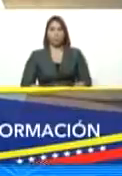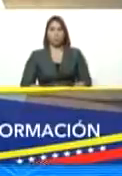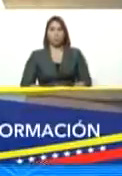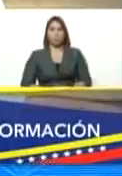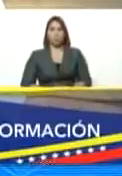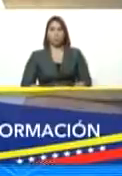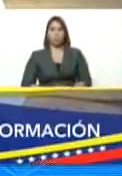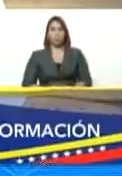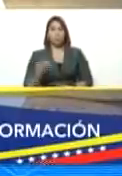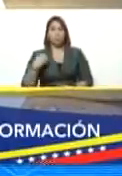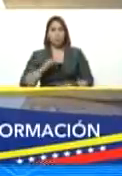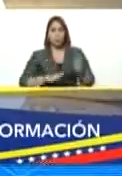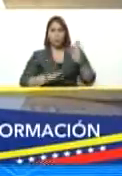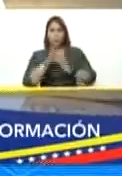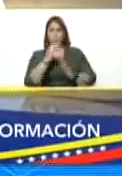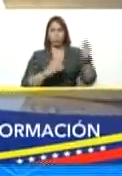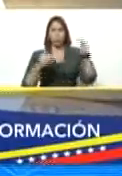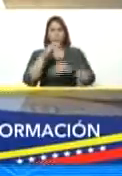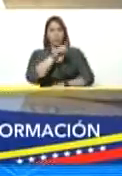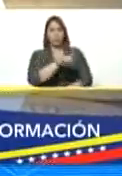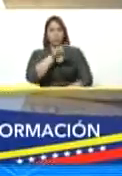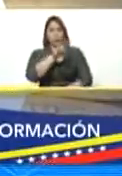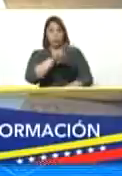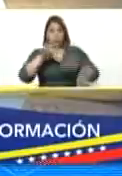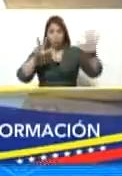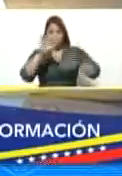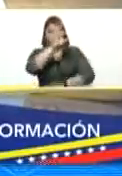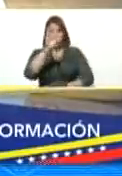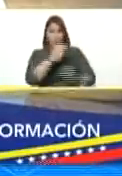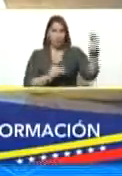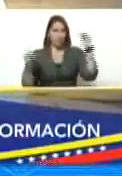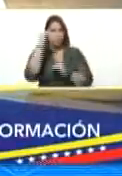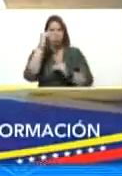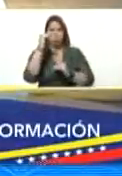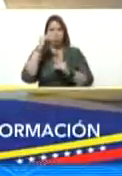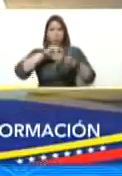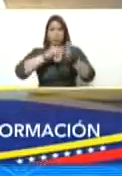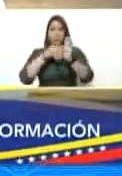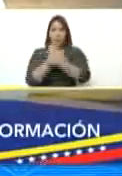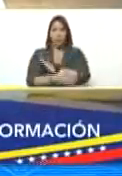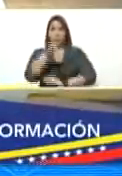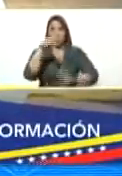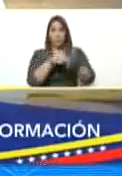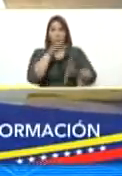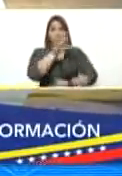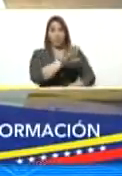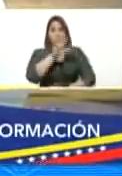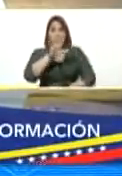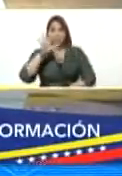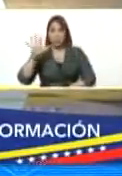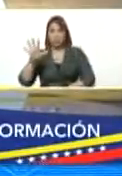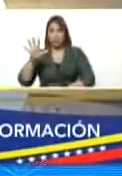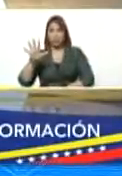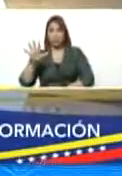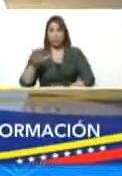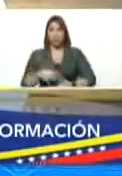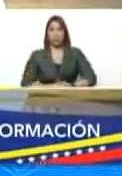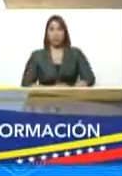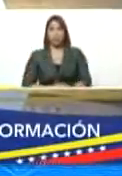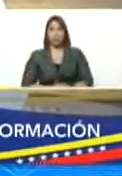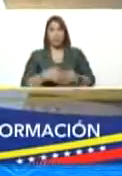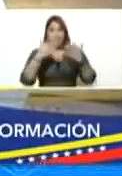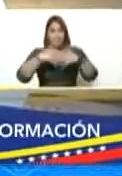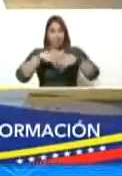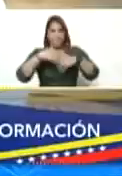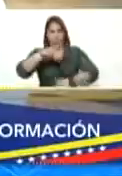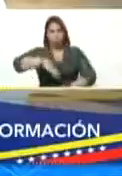Han tenido un incremento del 128%. Quiere decir que son 2.555 empresas